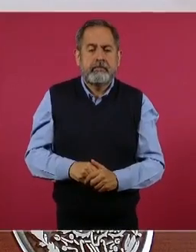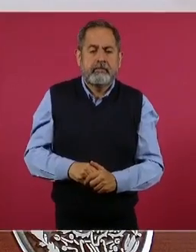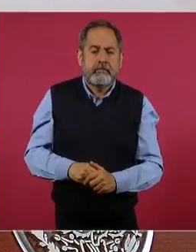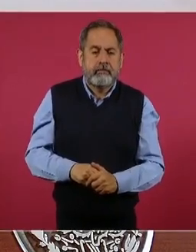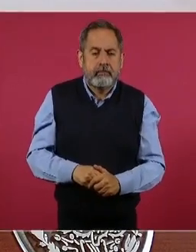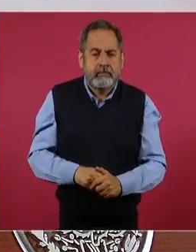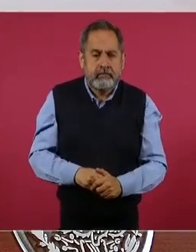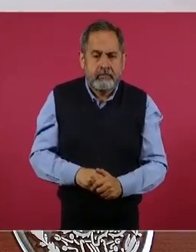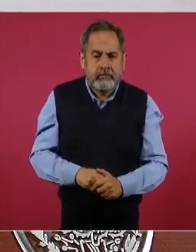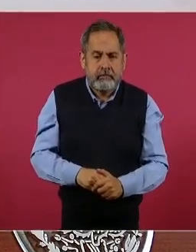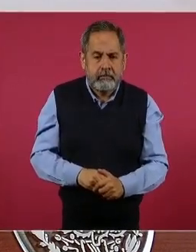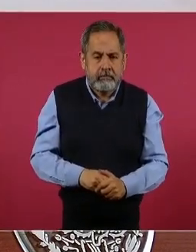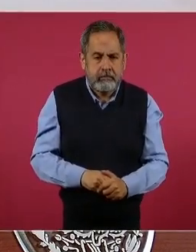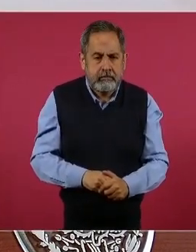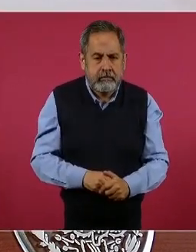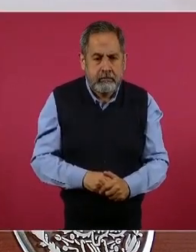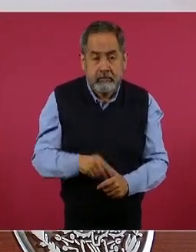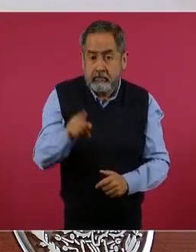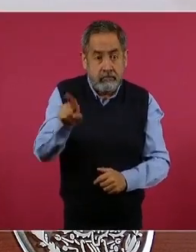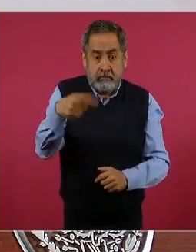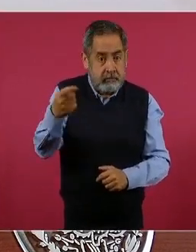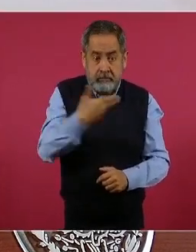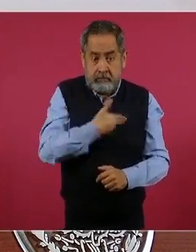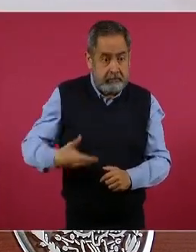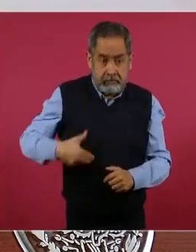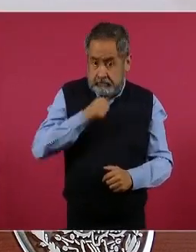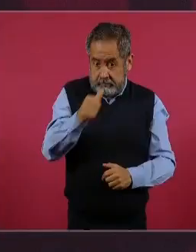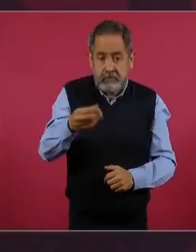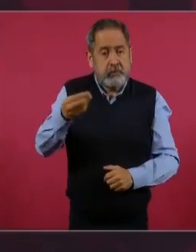Ya no, él no estaba de presidente,